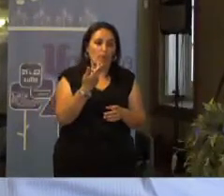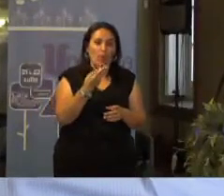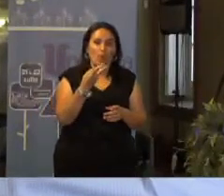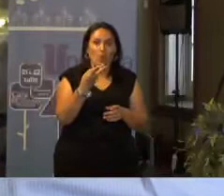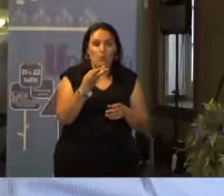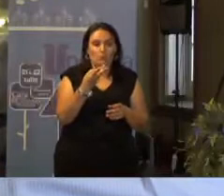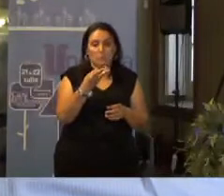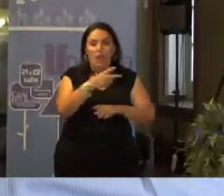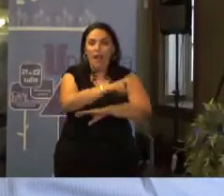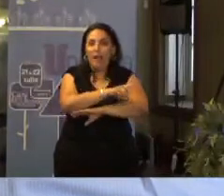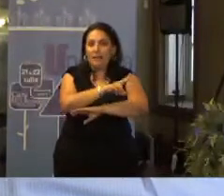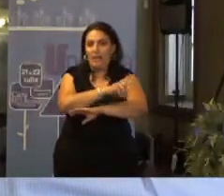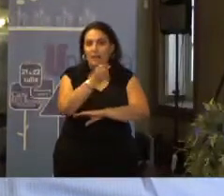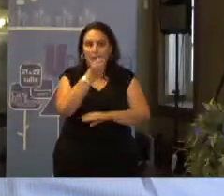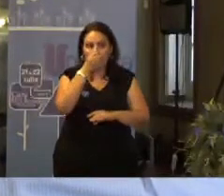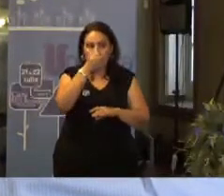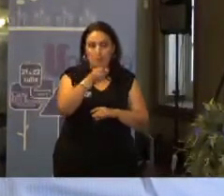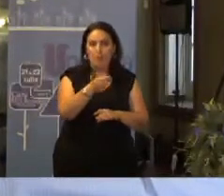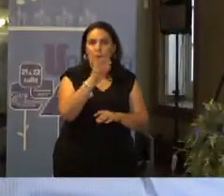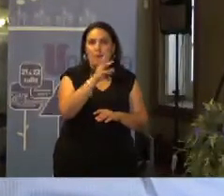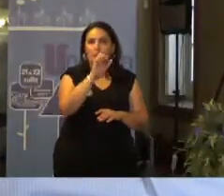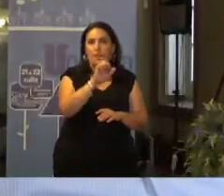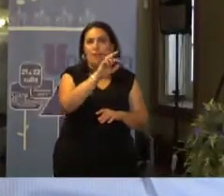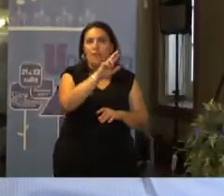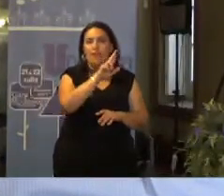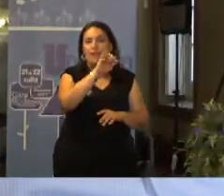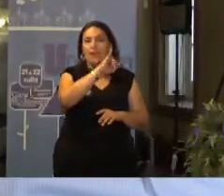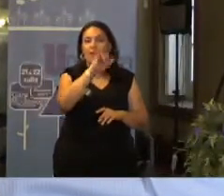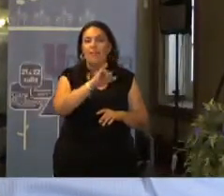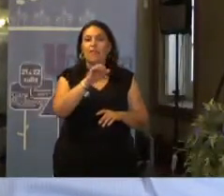Partido Socialista, que foi desalosado da alcaldía de Vigo